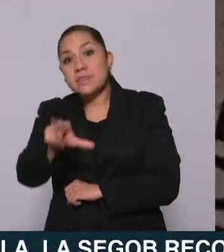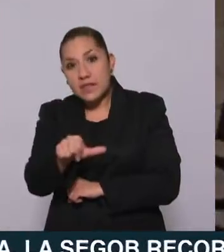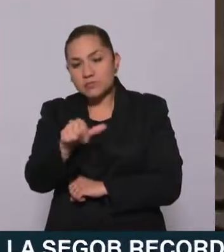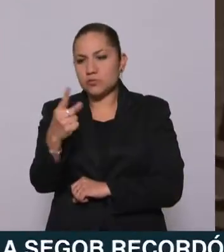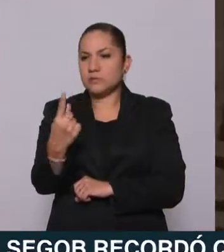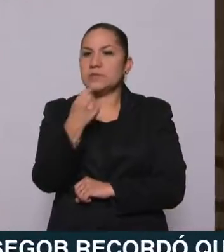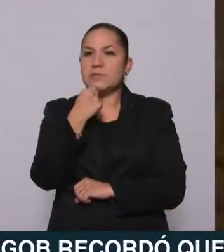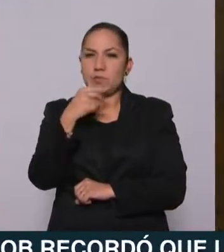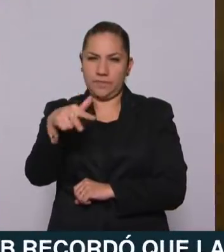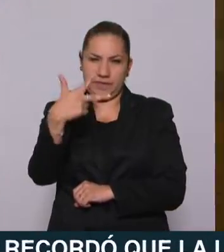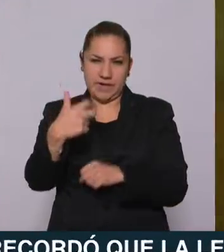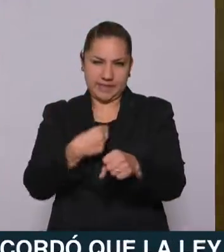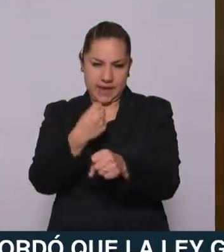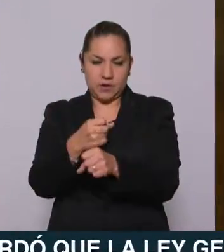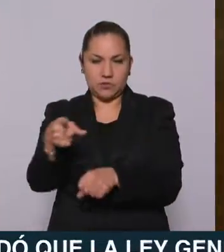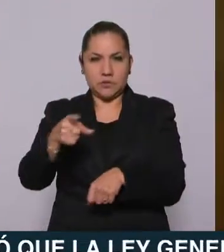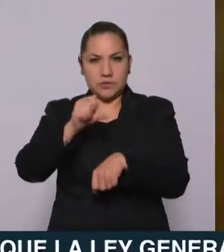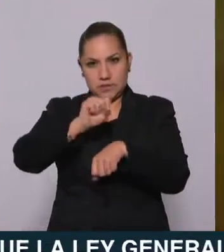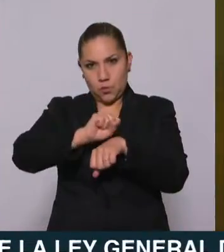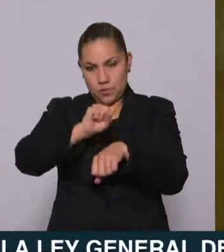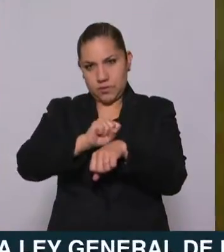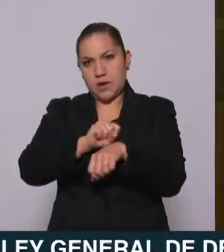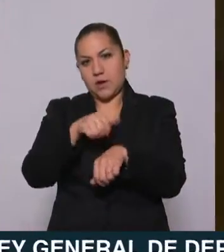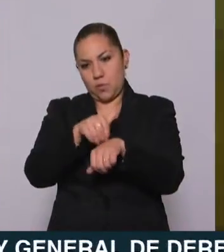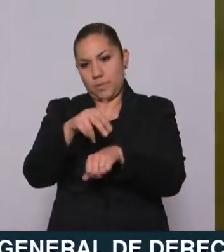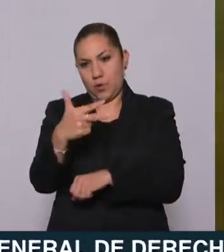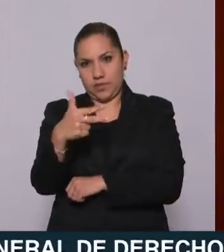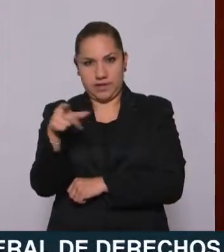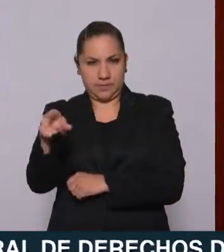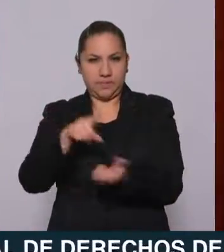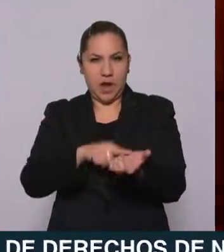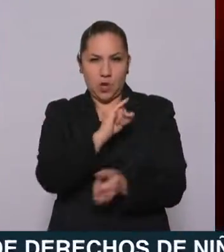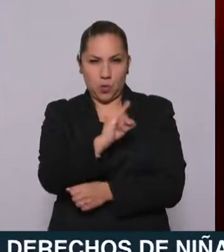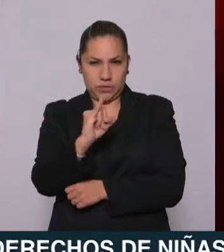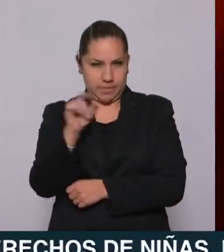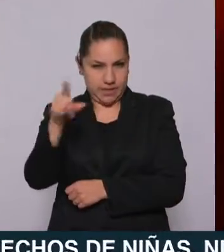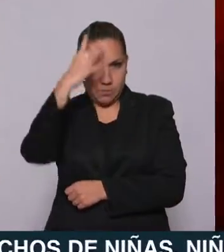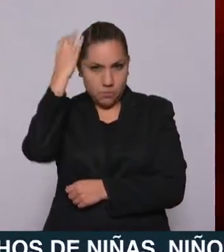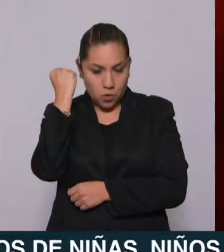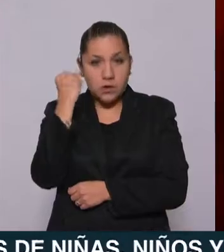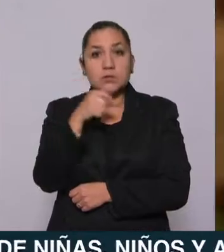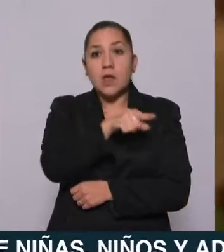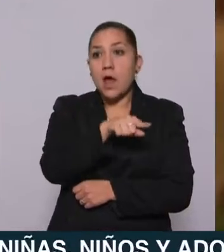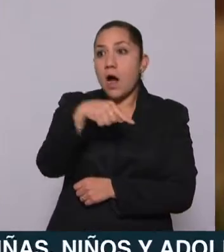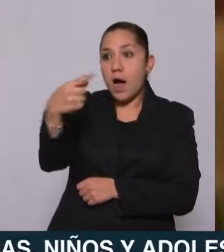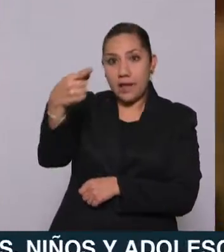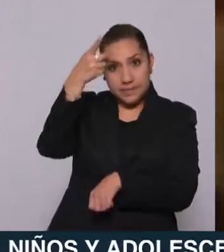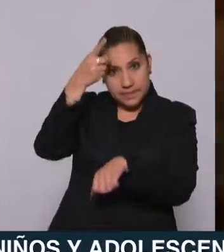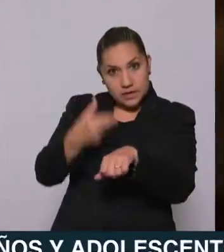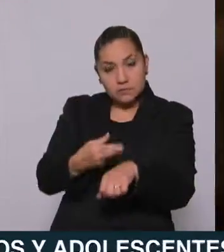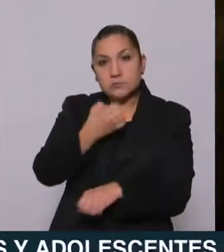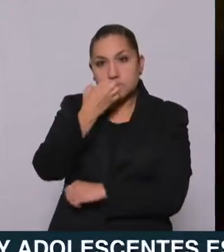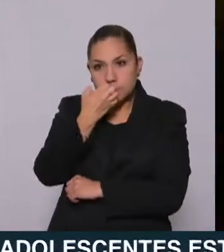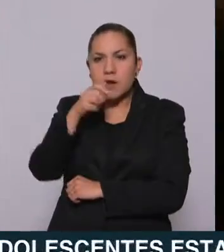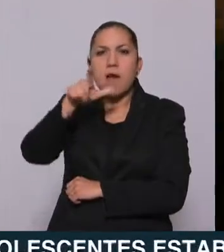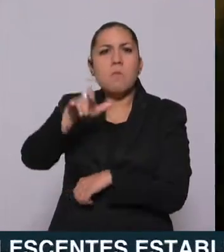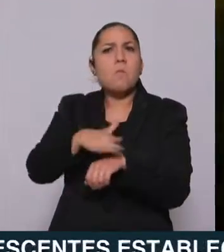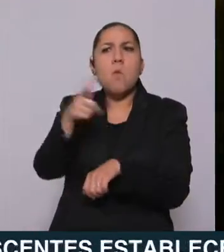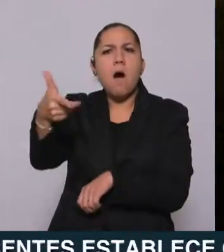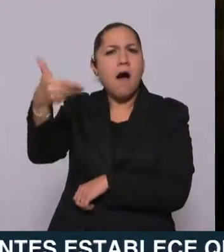secundaria número 41 de Jiutepec, Morelos, accionó un arma contra el director del centro escolar por haber sido castigado por una